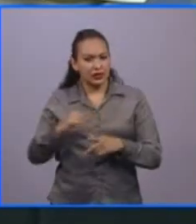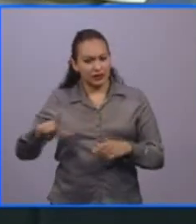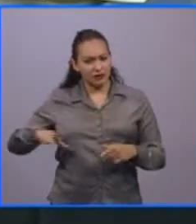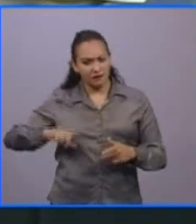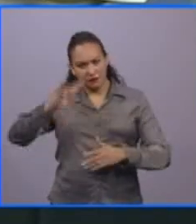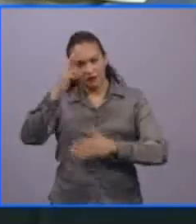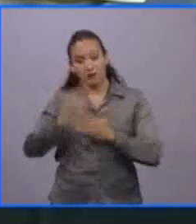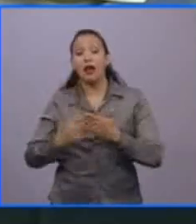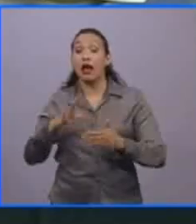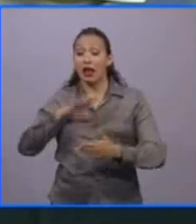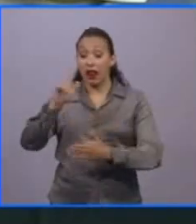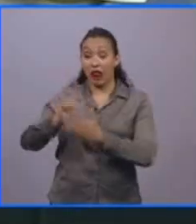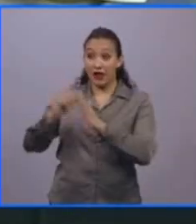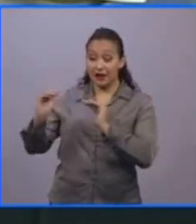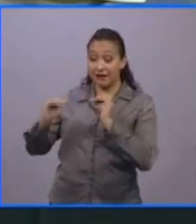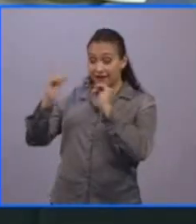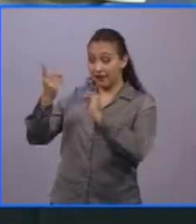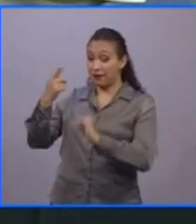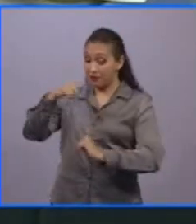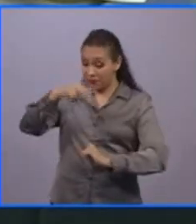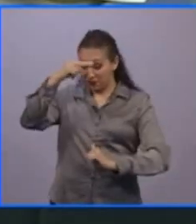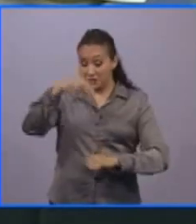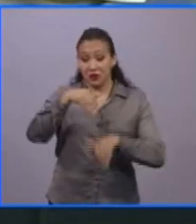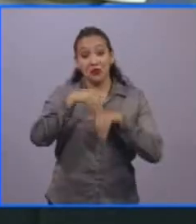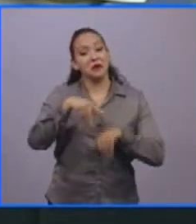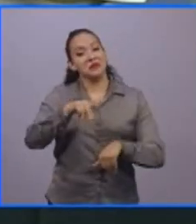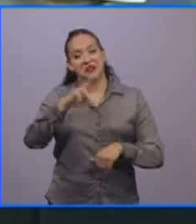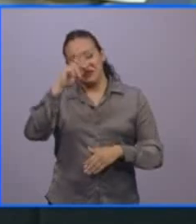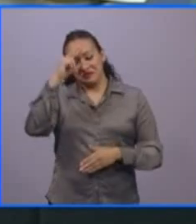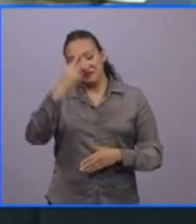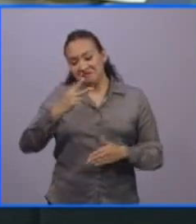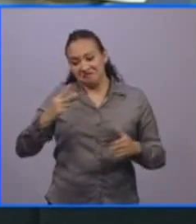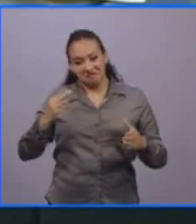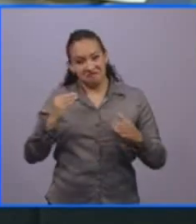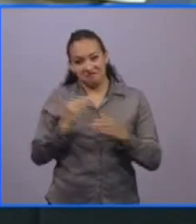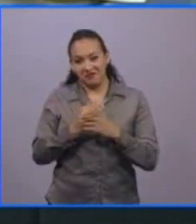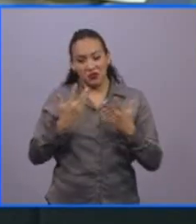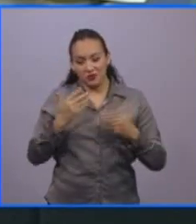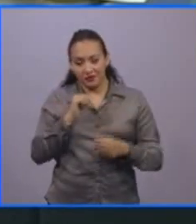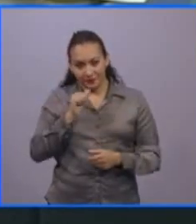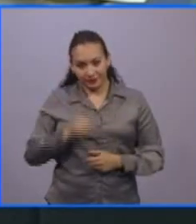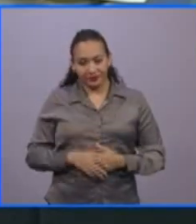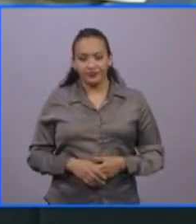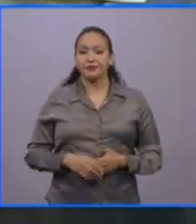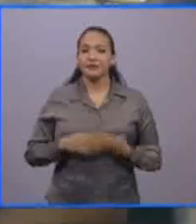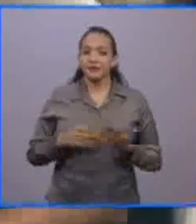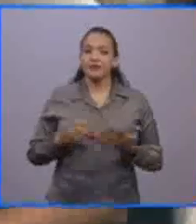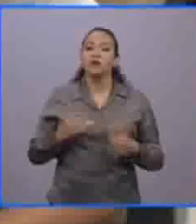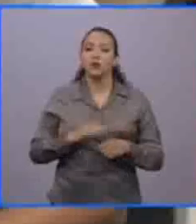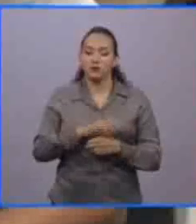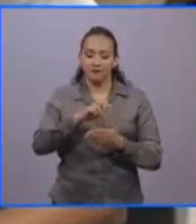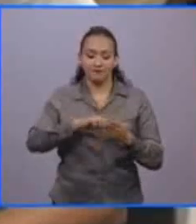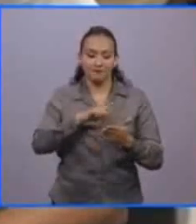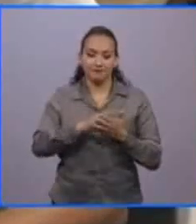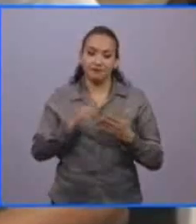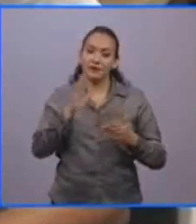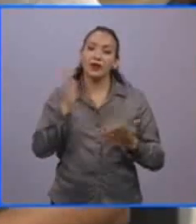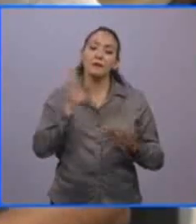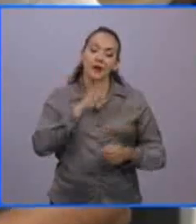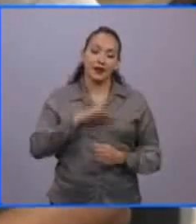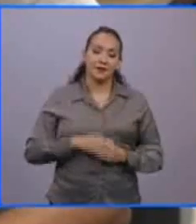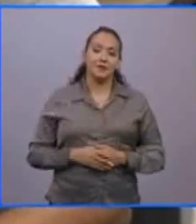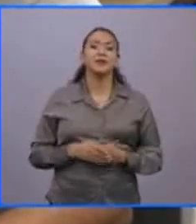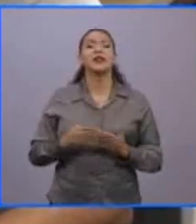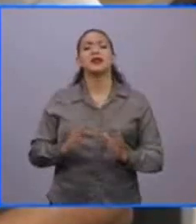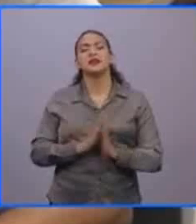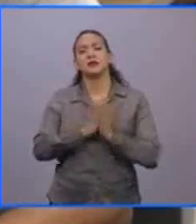sistema interamericano, bueno, eventualmente, ¿no? Dependiendo de cómo se lleve el procedimiento ante el sistema interamericano. En la